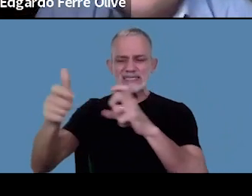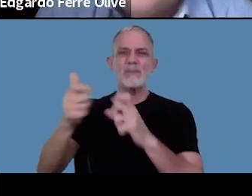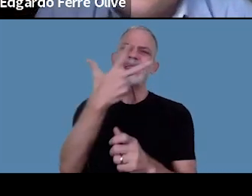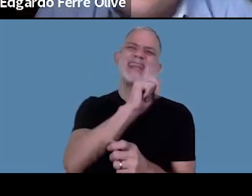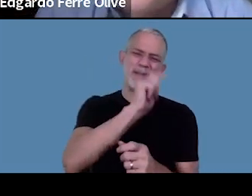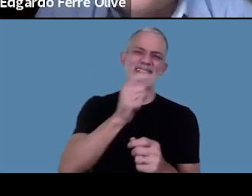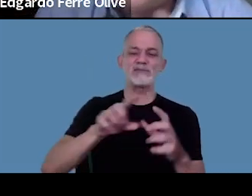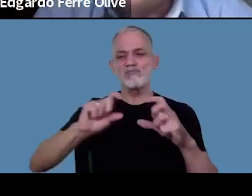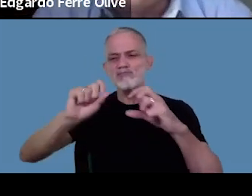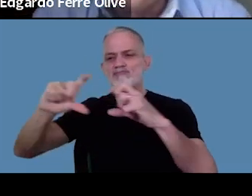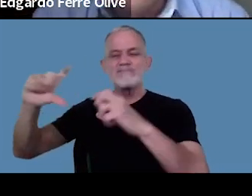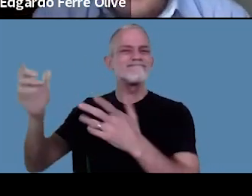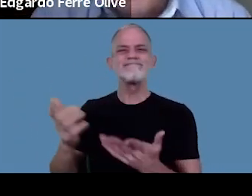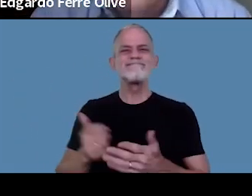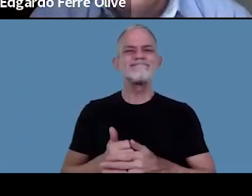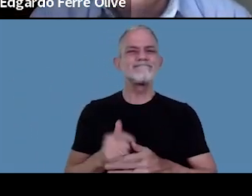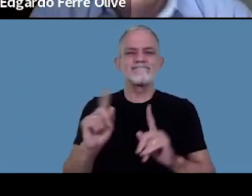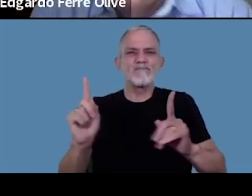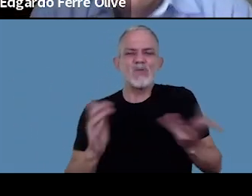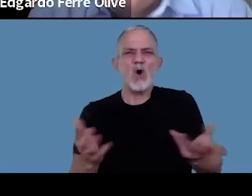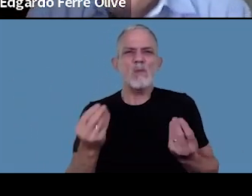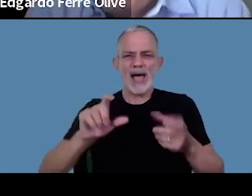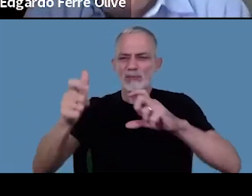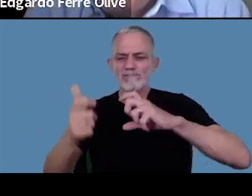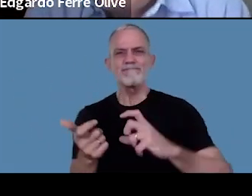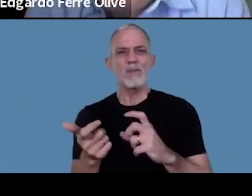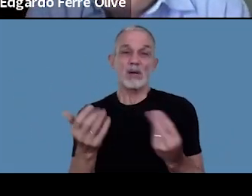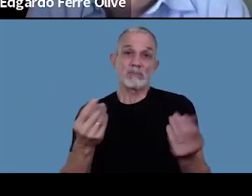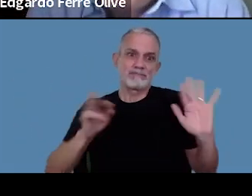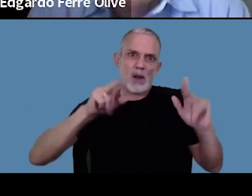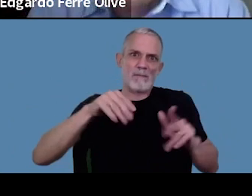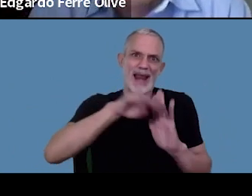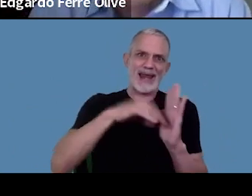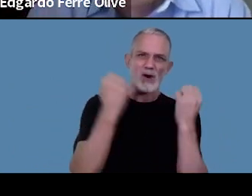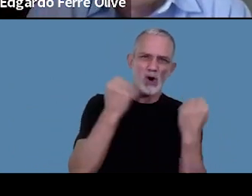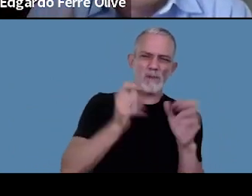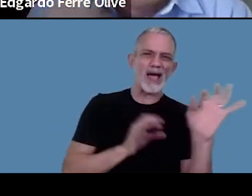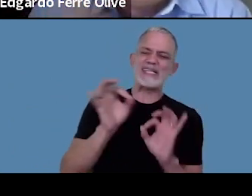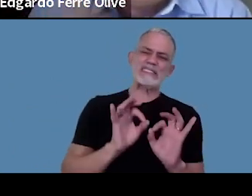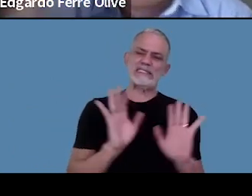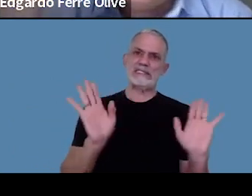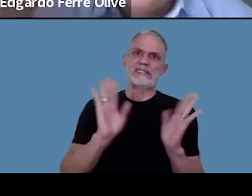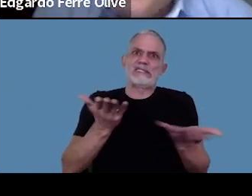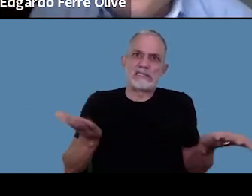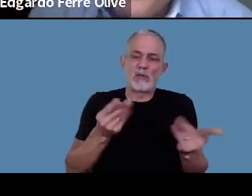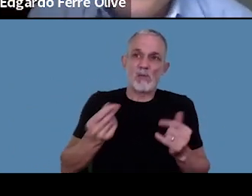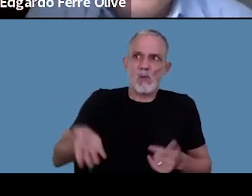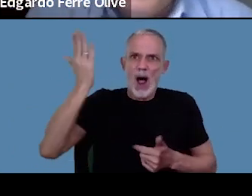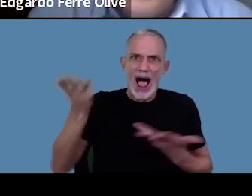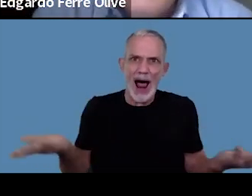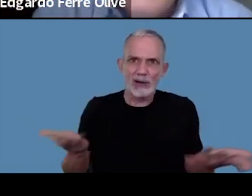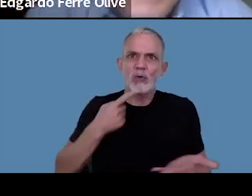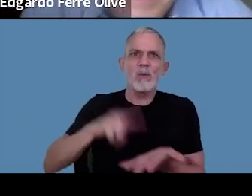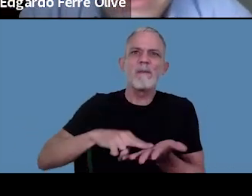no se está haciendo. No se está haciendo ¿por qué? Porque como una política económica, estratégica, dice no lo hagamos porque se va a ir muy alto el valor del